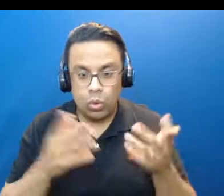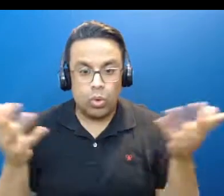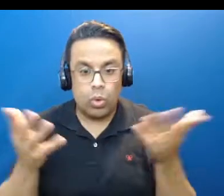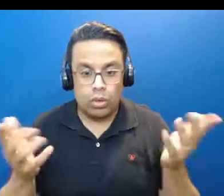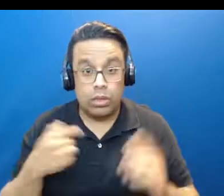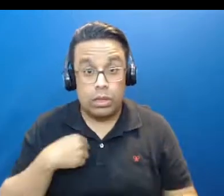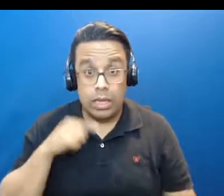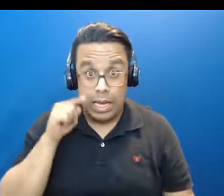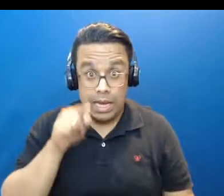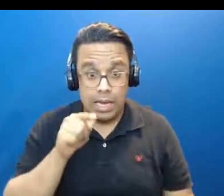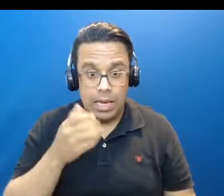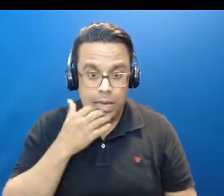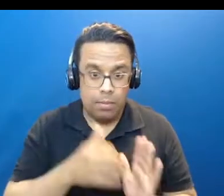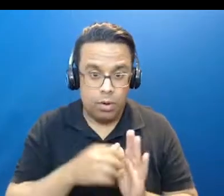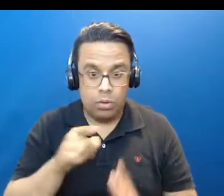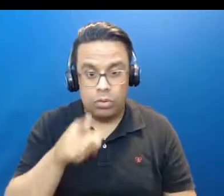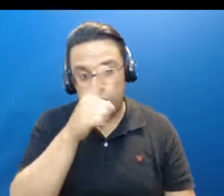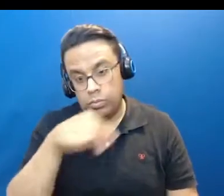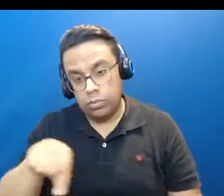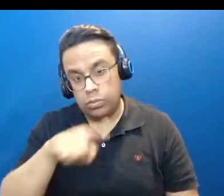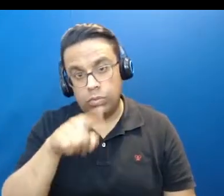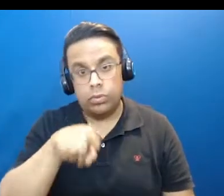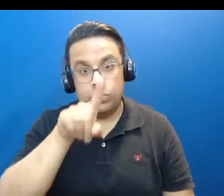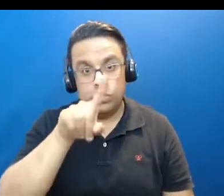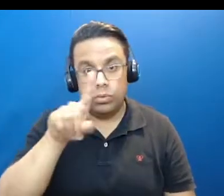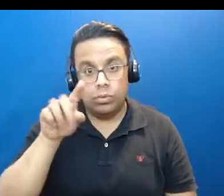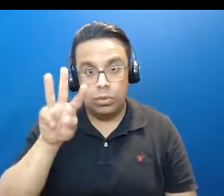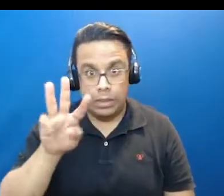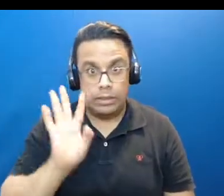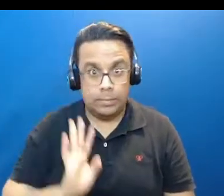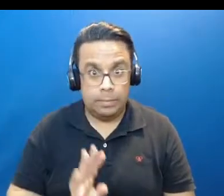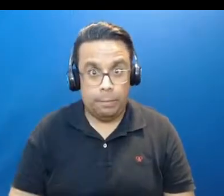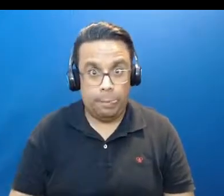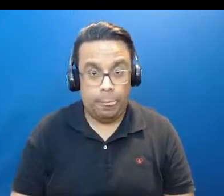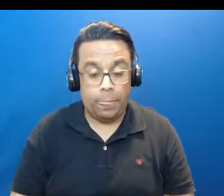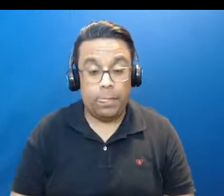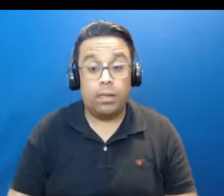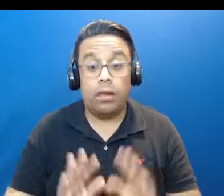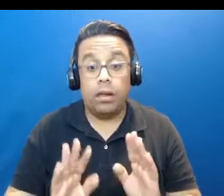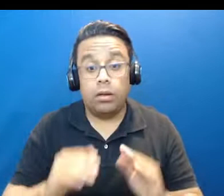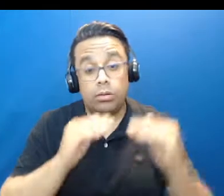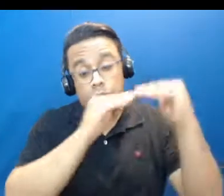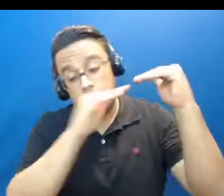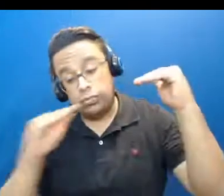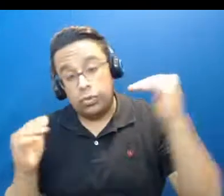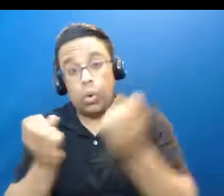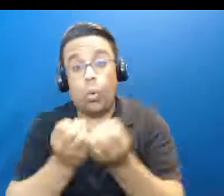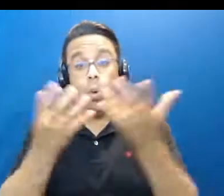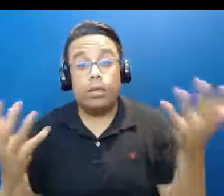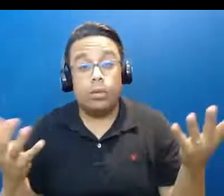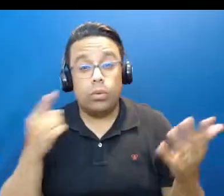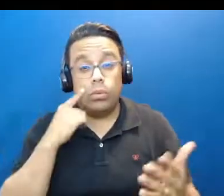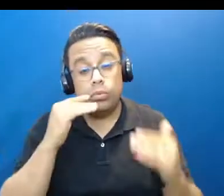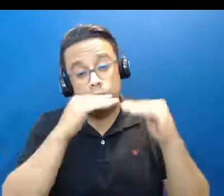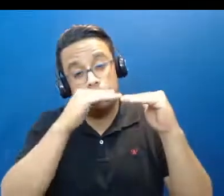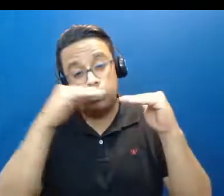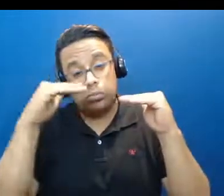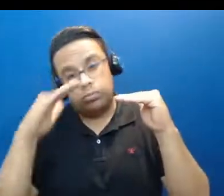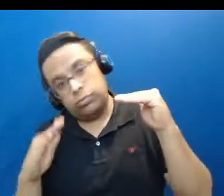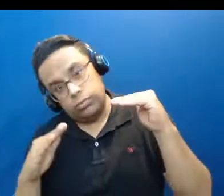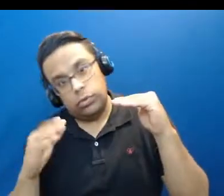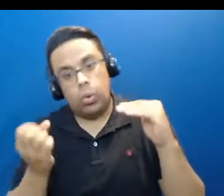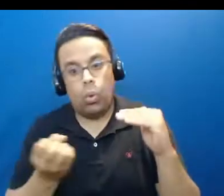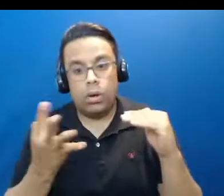caso la abertura sería de 113 grados. Si quisiéramos determinar la pendiente de esta línea, entonces tendríamos que utilizar